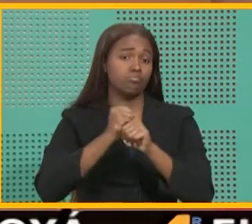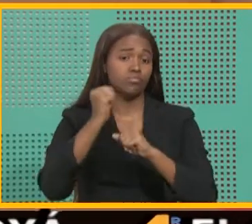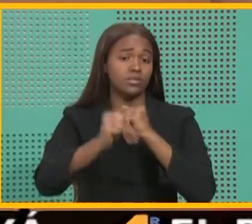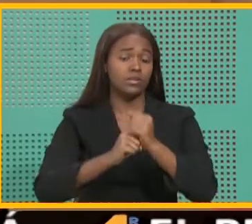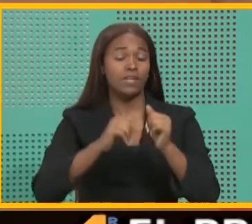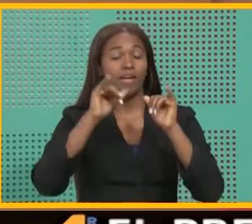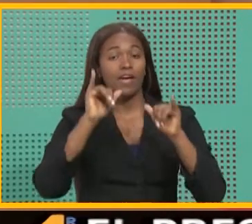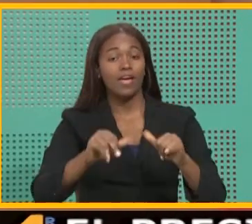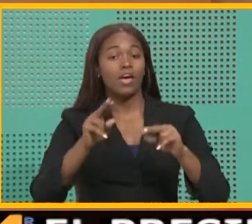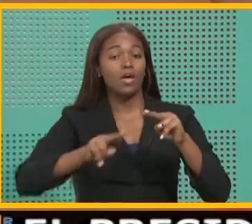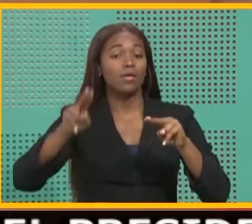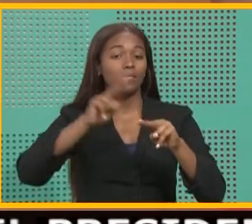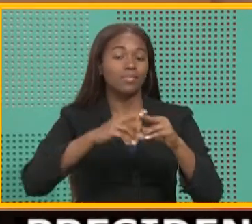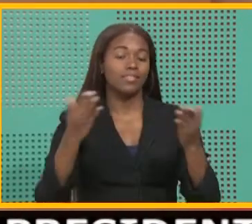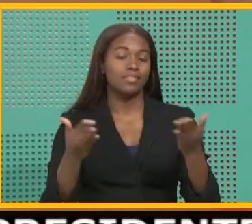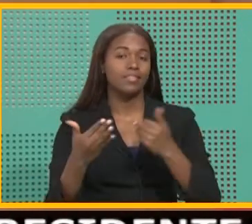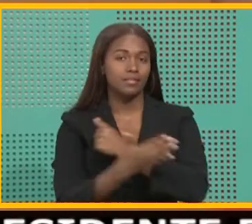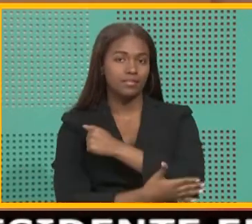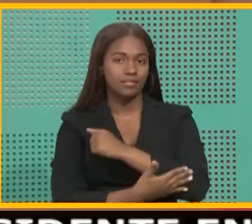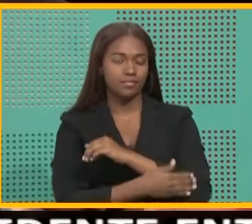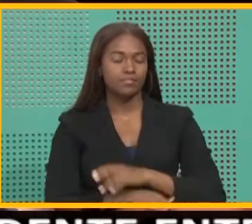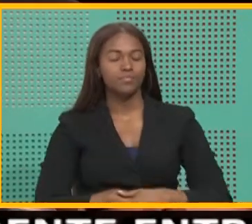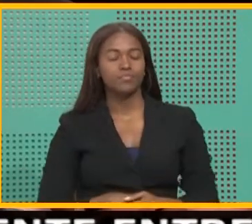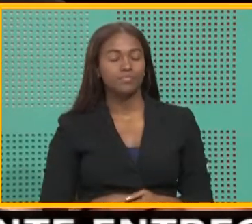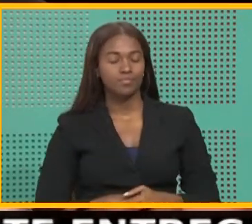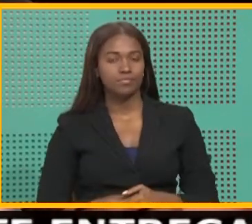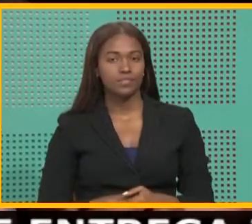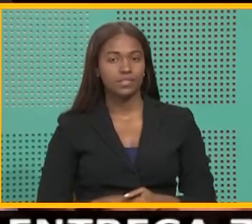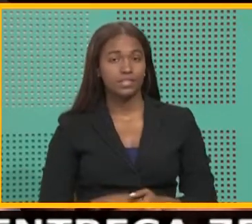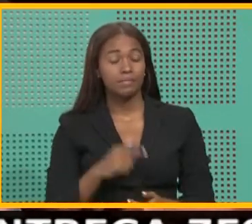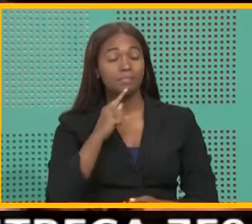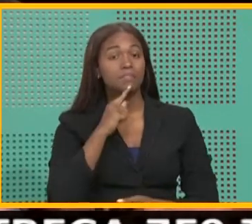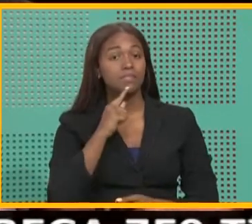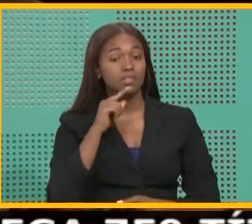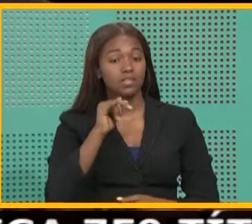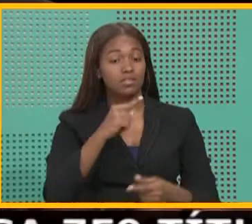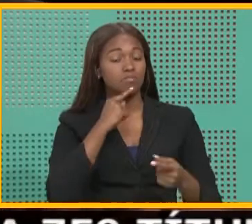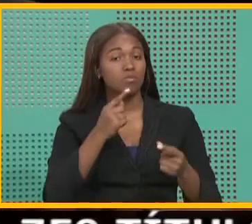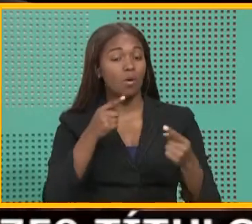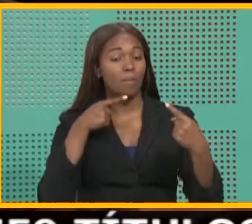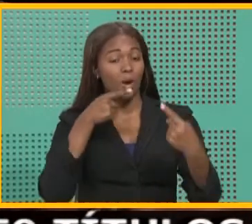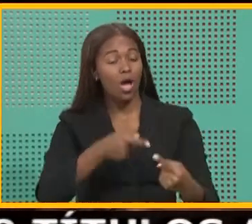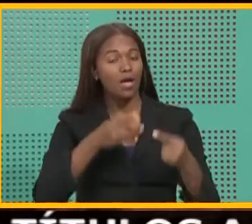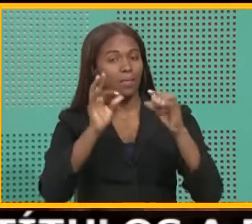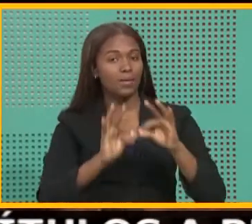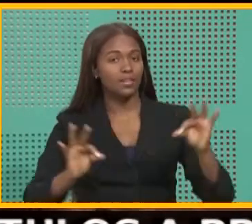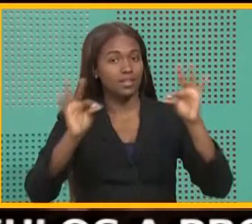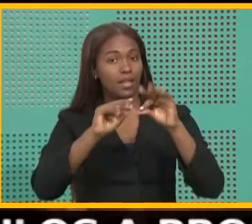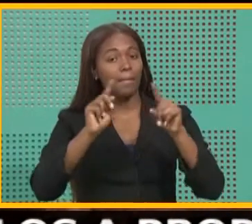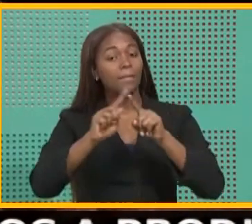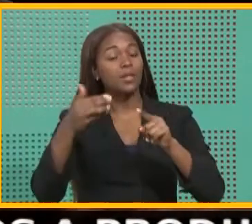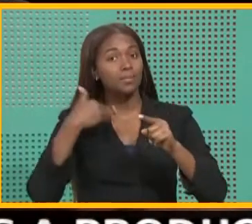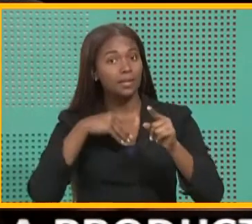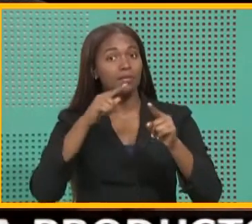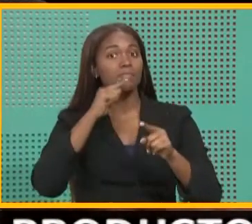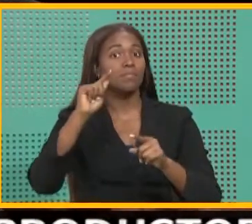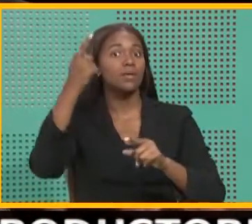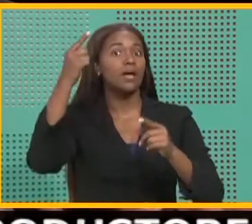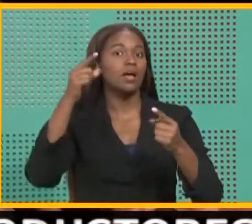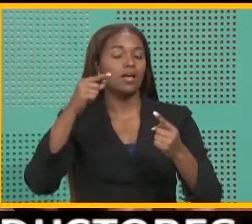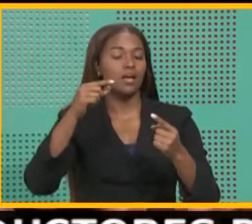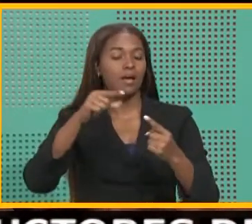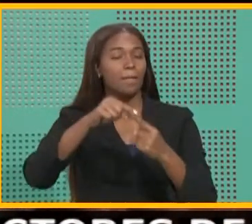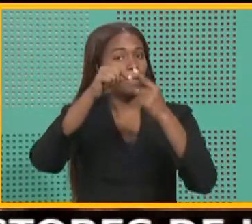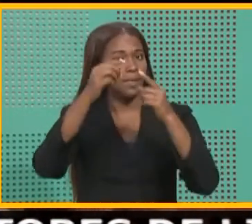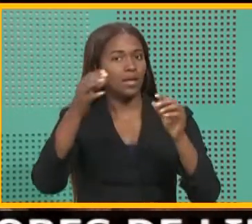mantenían incrementándose en el país. Si sigue bien, sigue siendo un reto importante, pero ha sido uno de los principales logros porque por primera vez en muchos